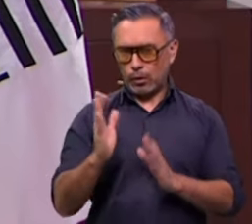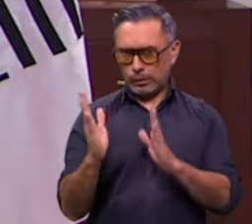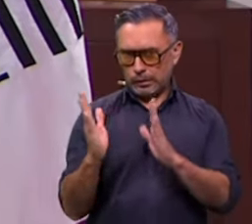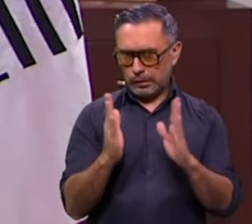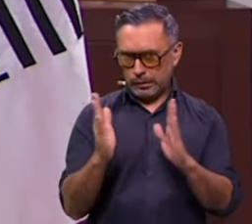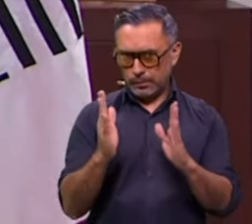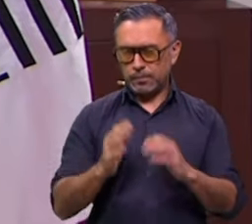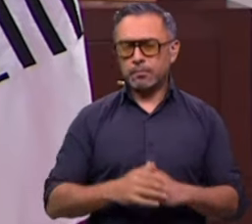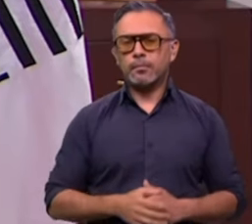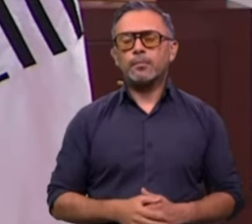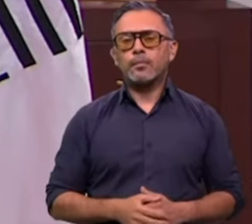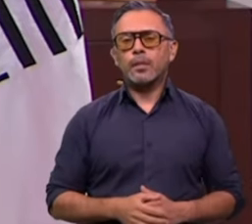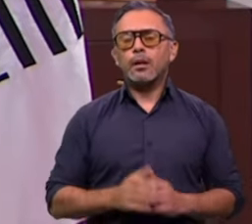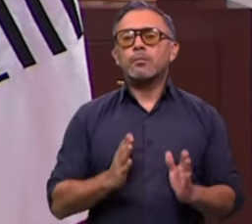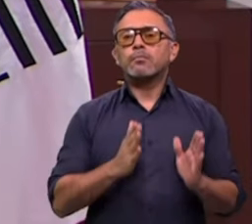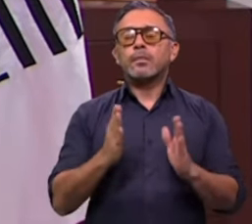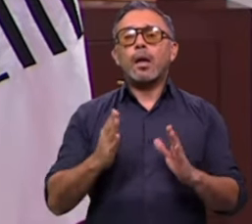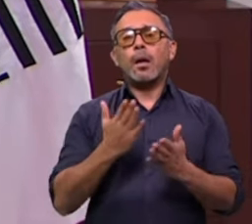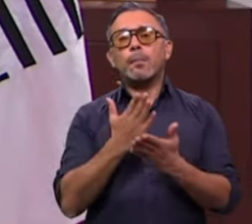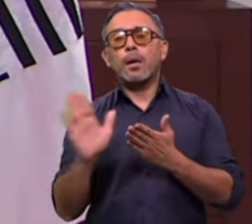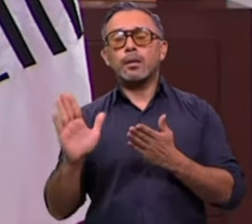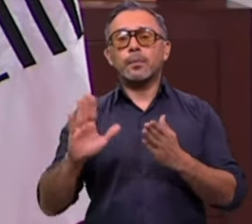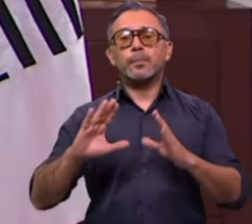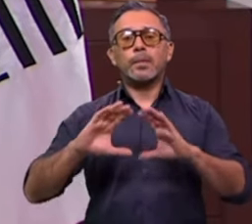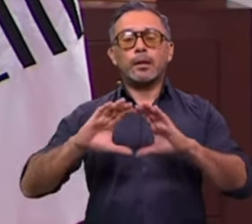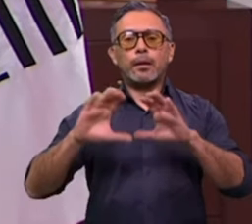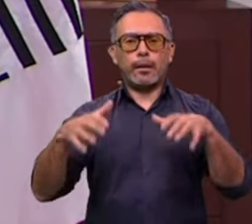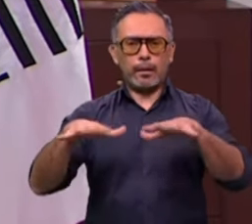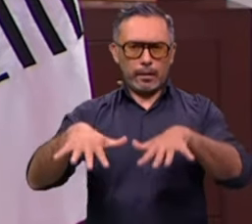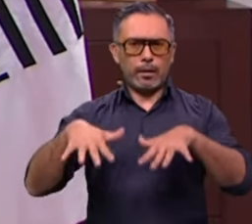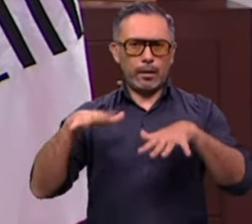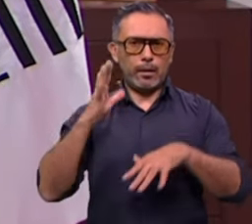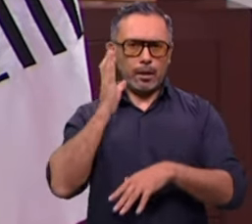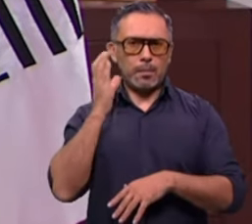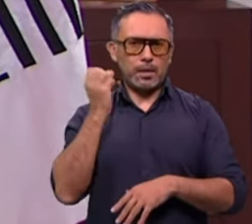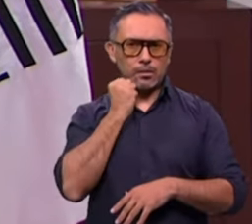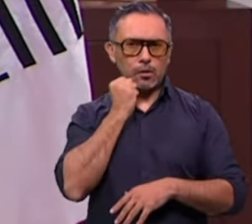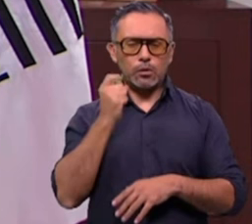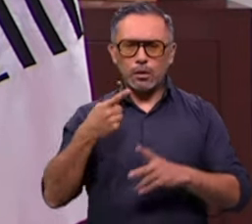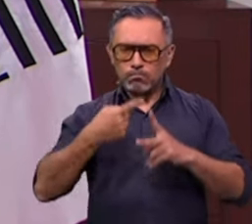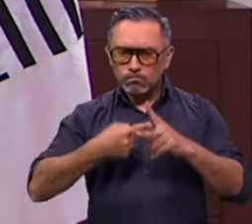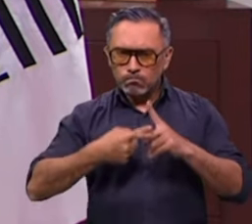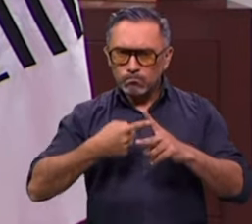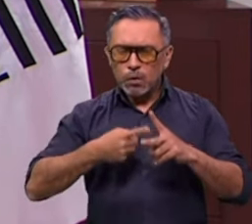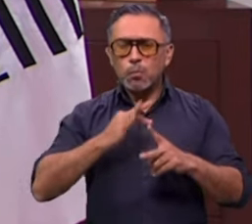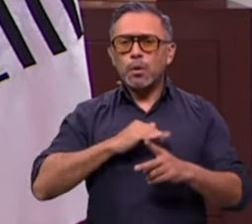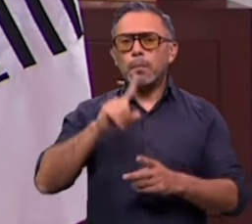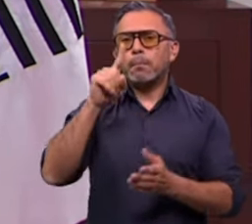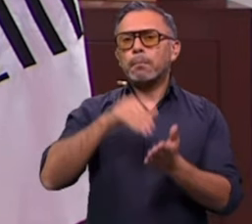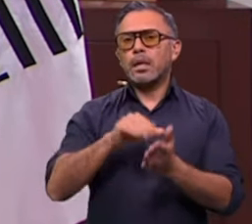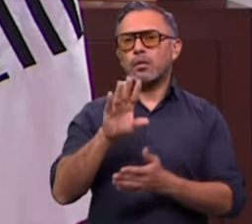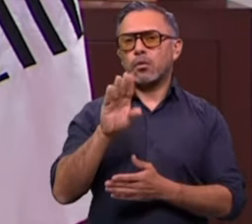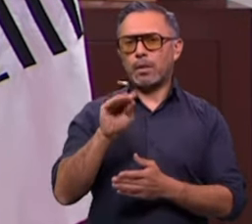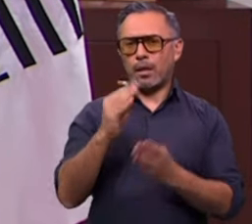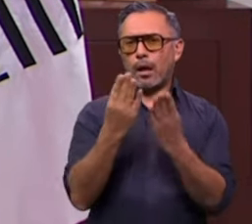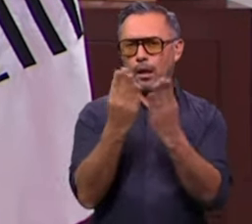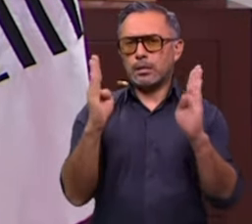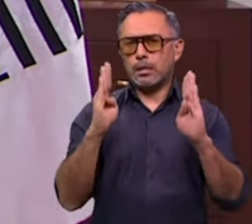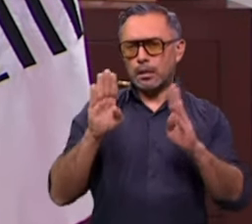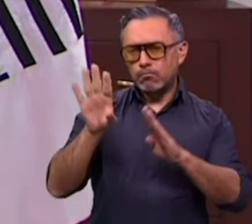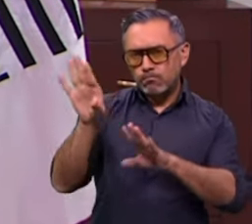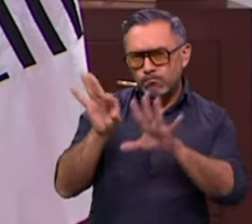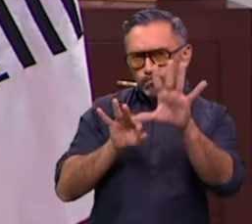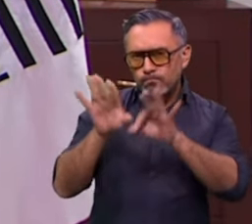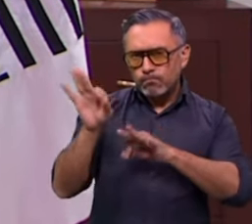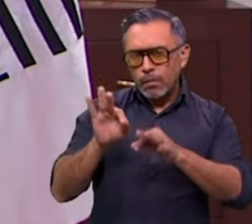Respecto a la estimación de la Cámara de Senadores, el conteo se realizó en 1.090 casillas que representan